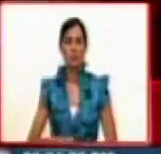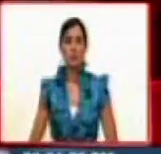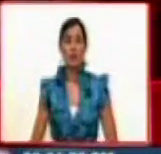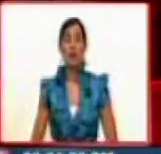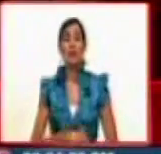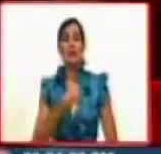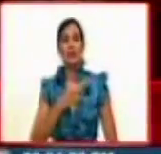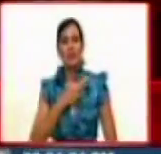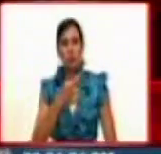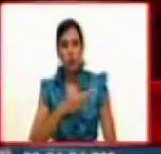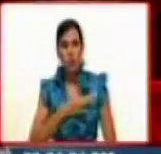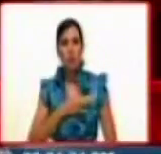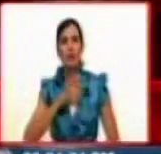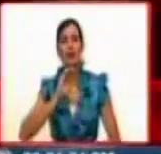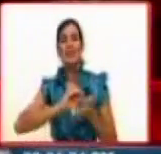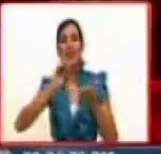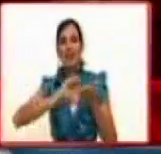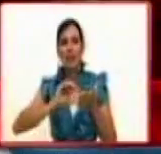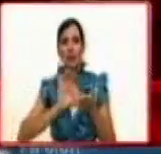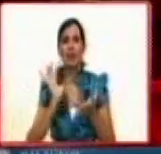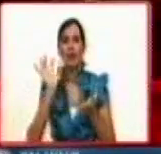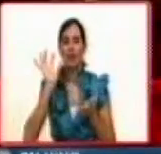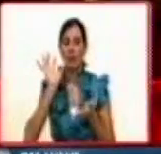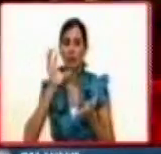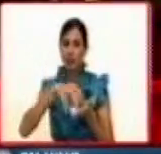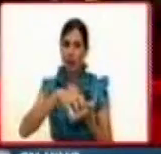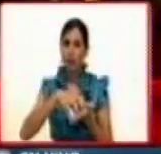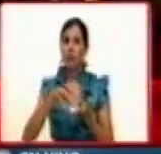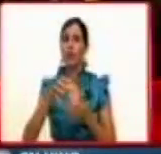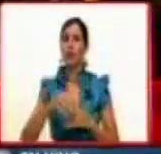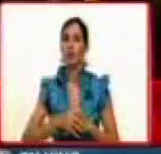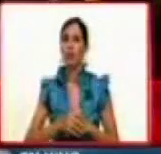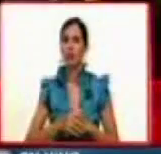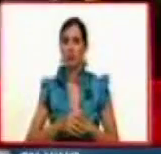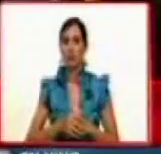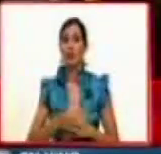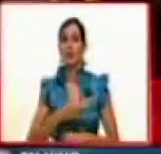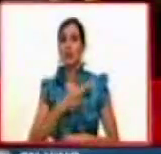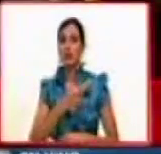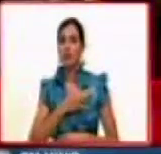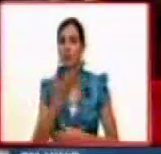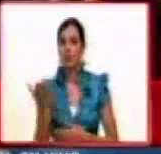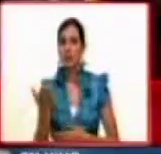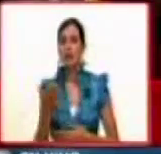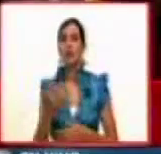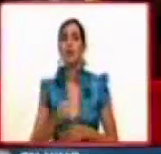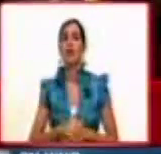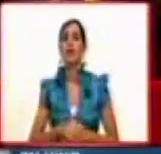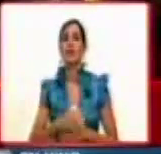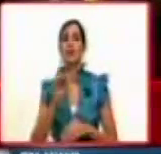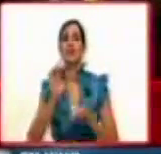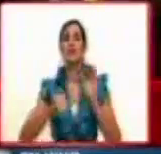señor secretario de Estado, o su eminencia, reverendísimo secretario de Estado del Vaticano,